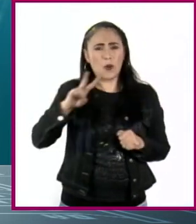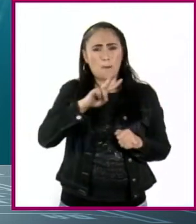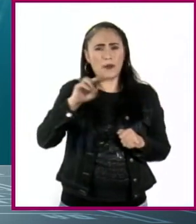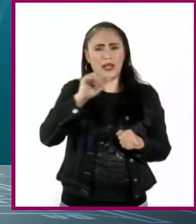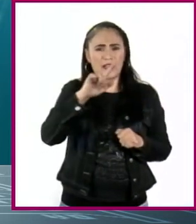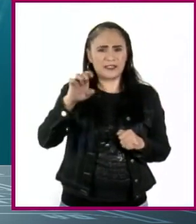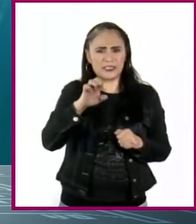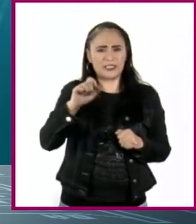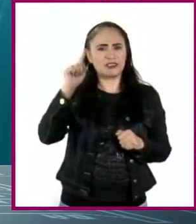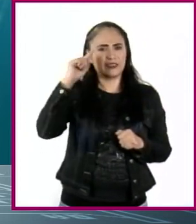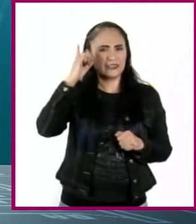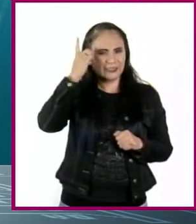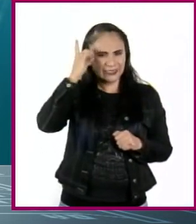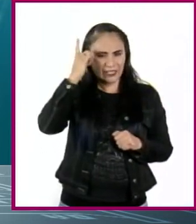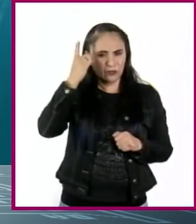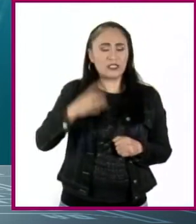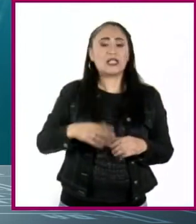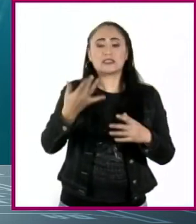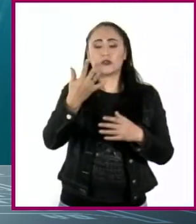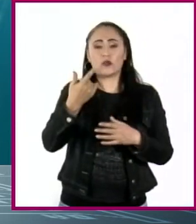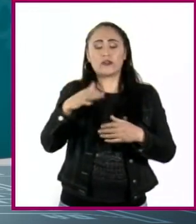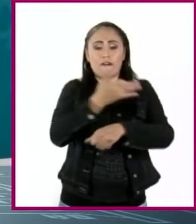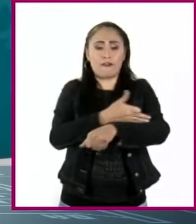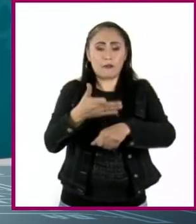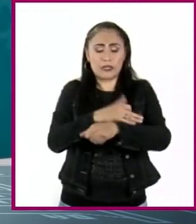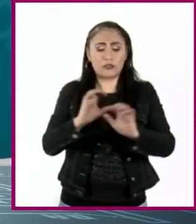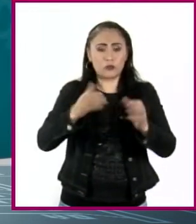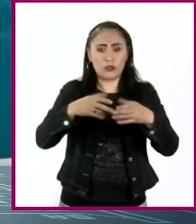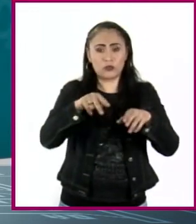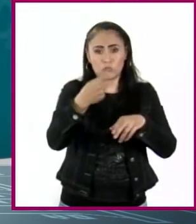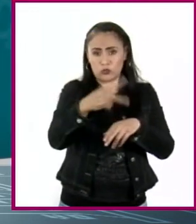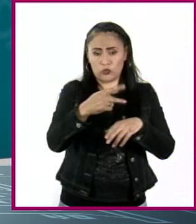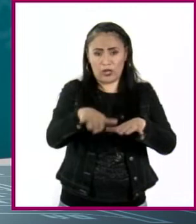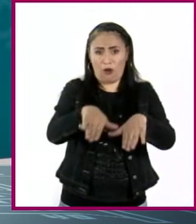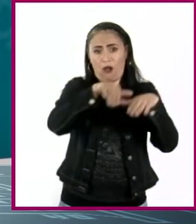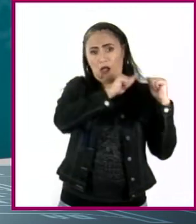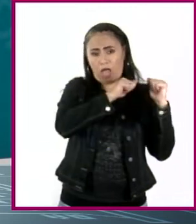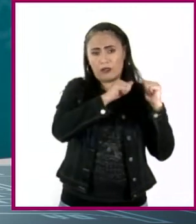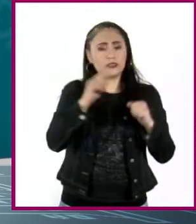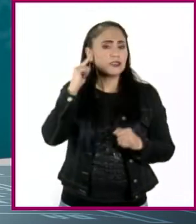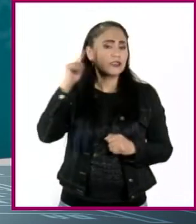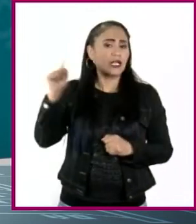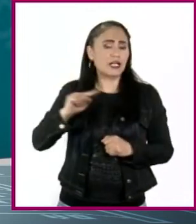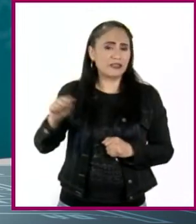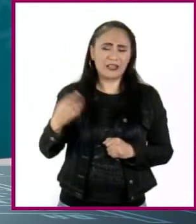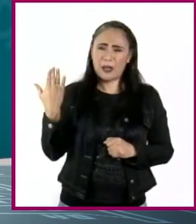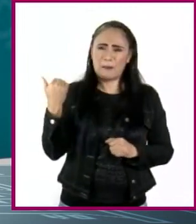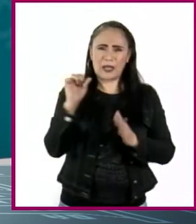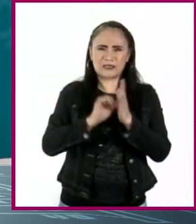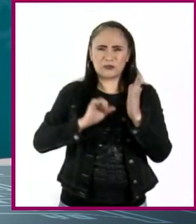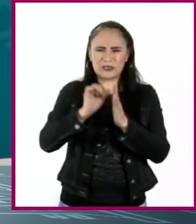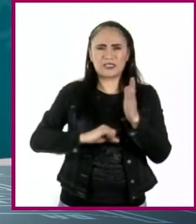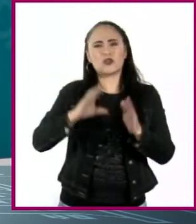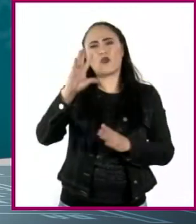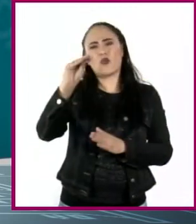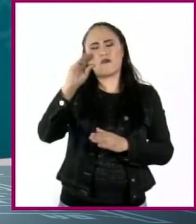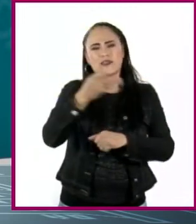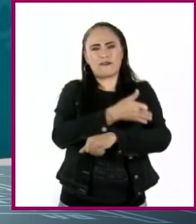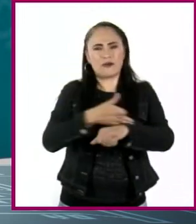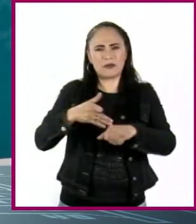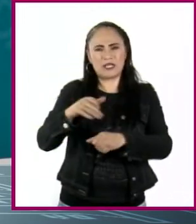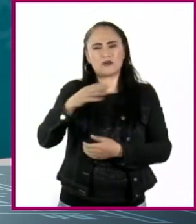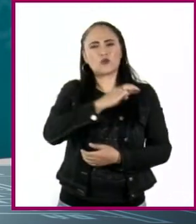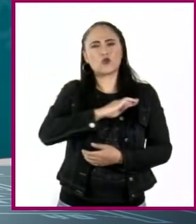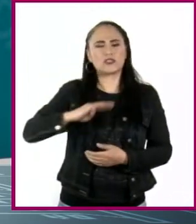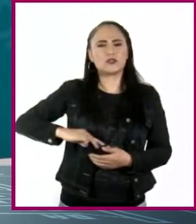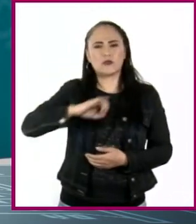Zaragoza, donde 50 familias huyeron de su localidad. En Zacatecas, en los últimos meses, alrededor de 90 familias del municipio de Jerez